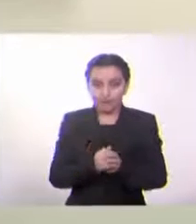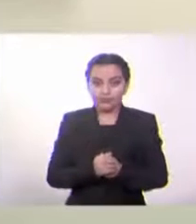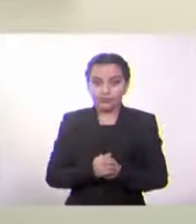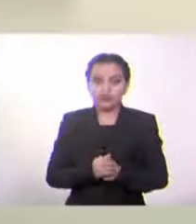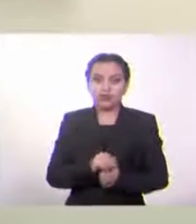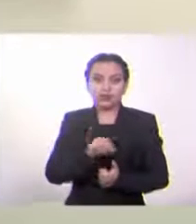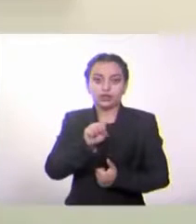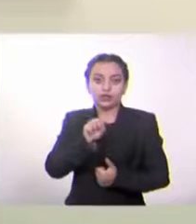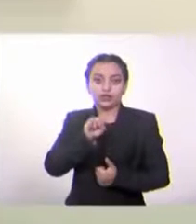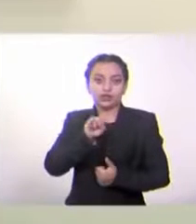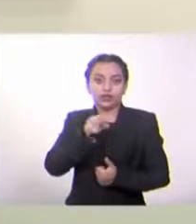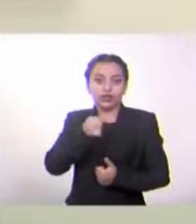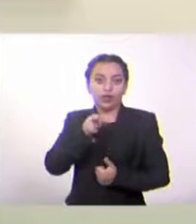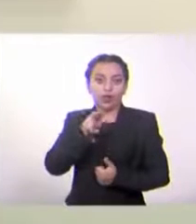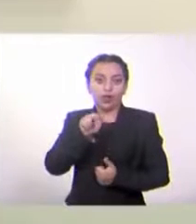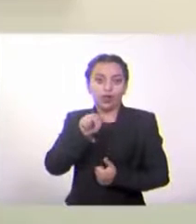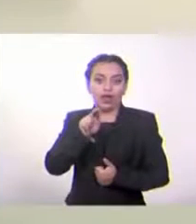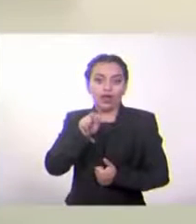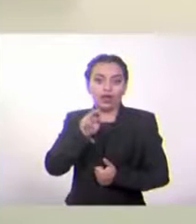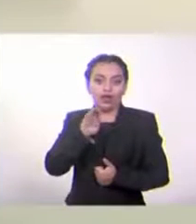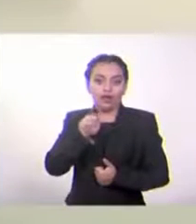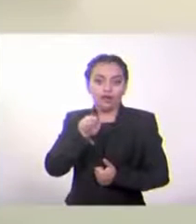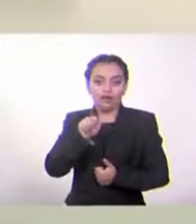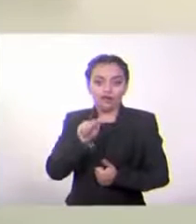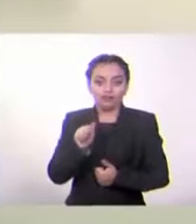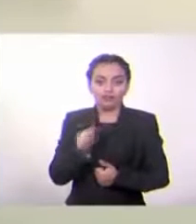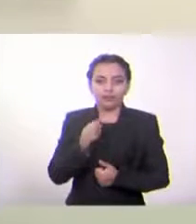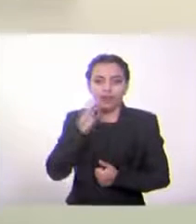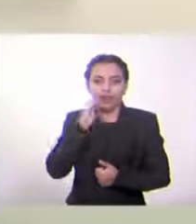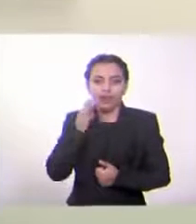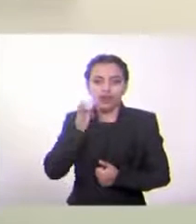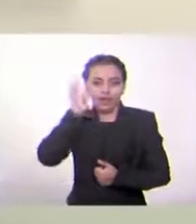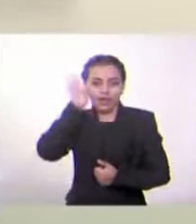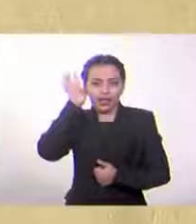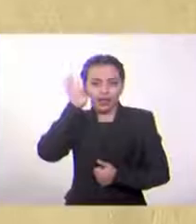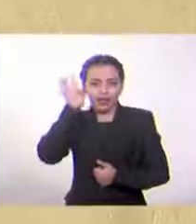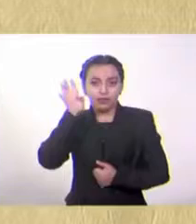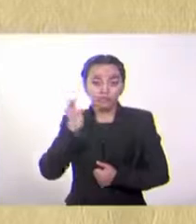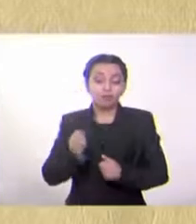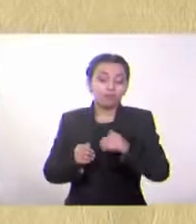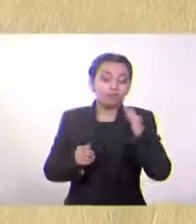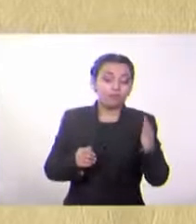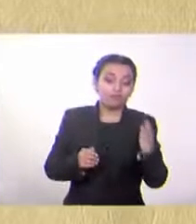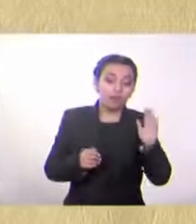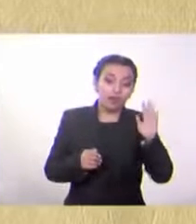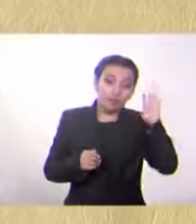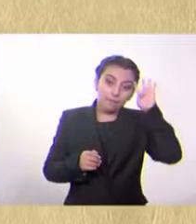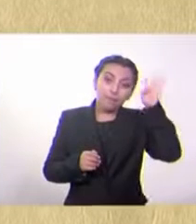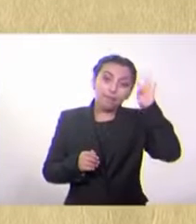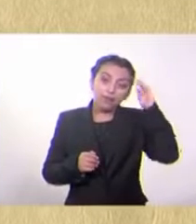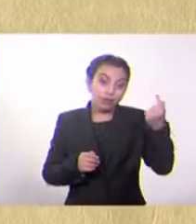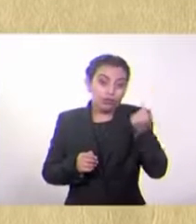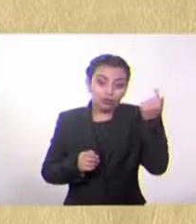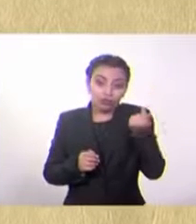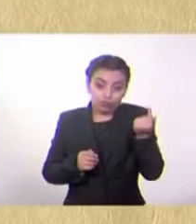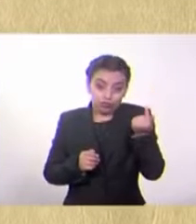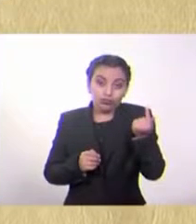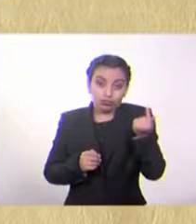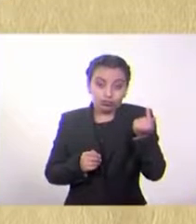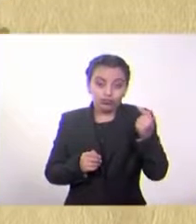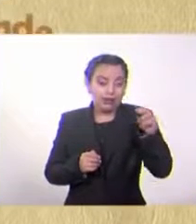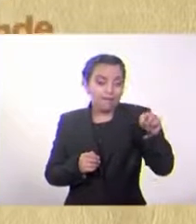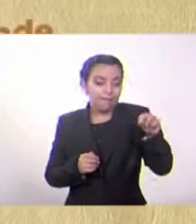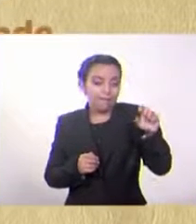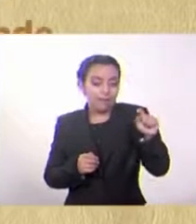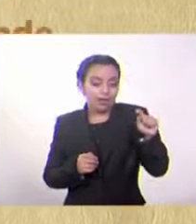muchos casos aparece como una leyenda, pero también aparece como un mito. Seguramente has escuchado hablar historias que te cuentan tus